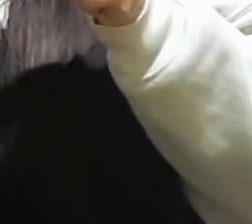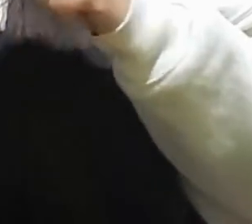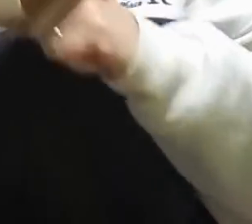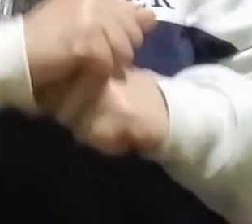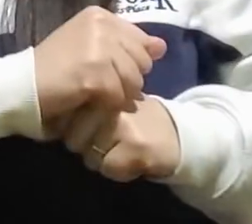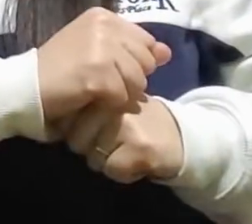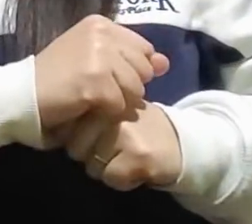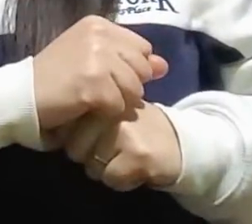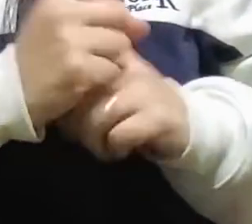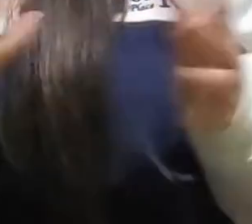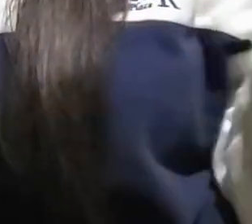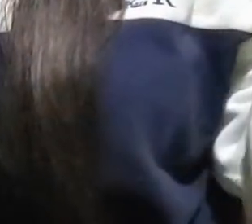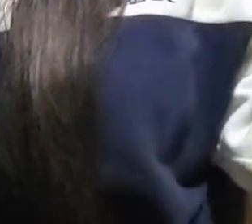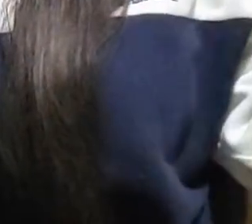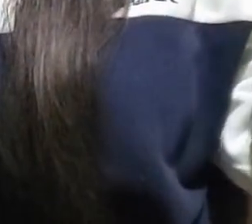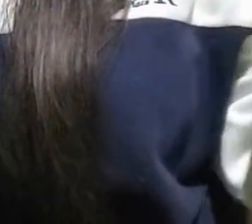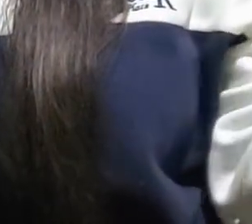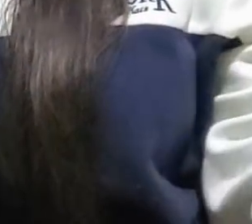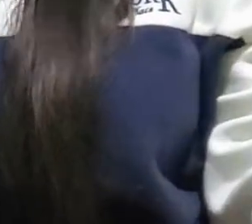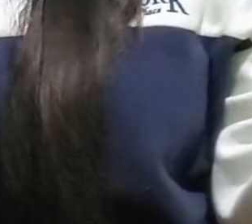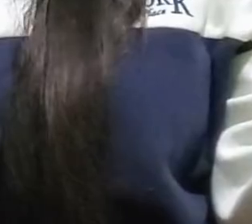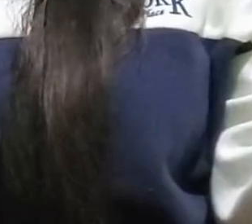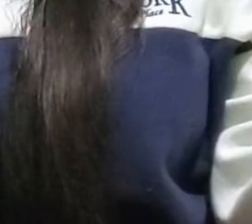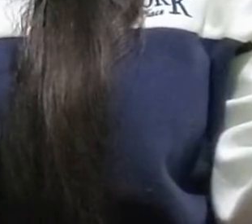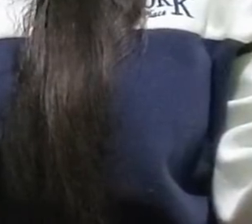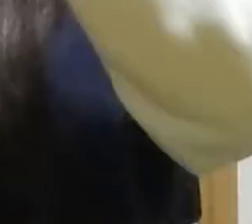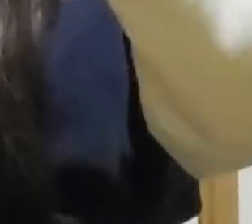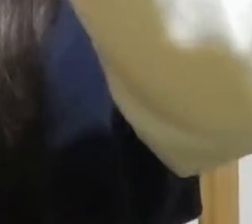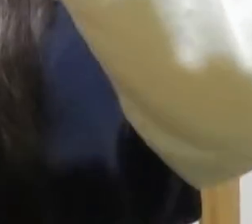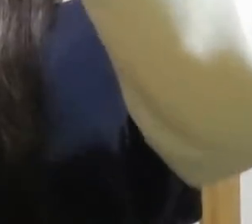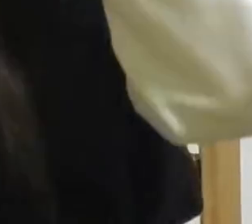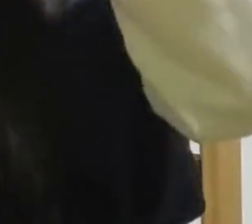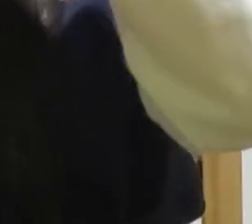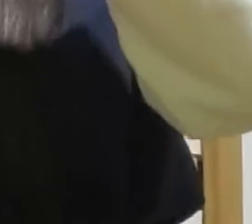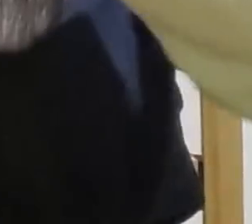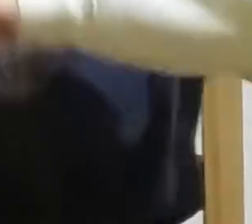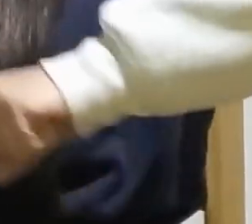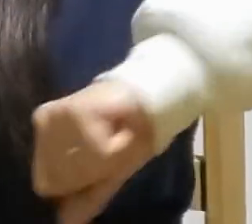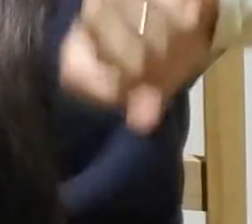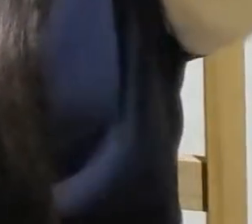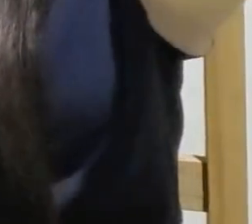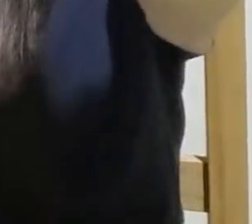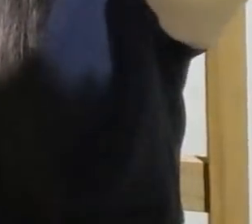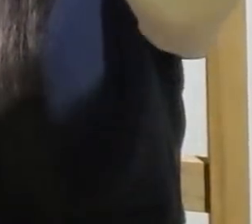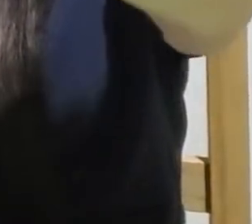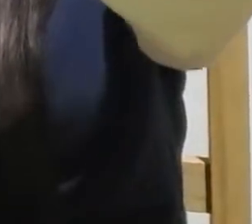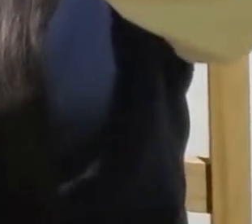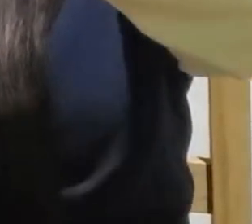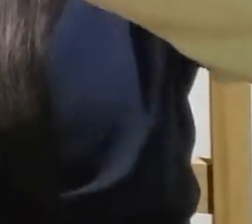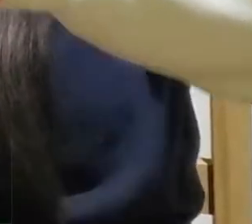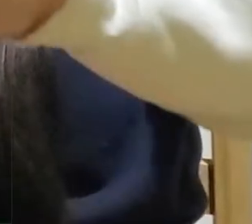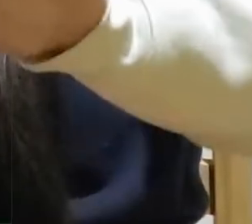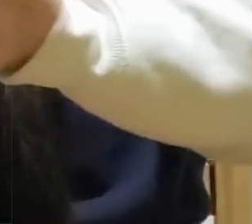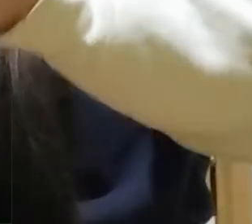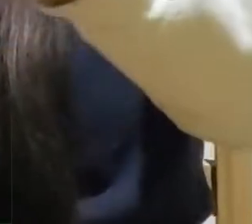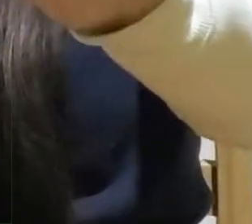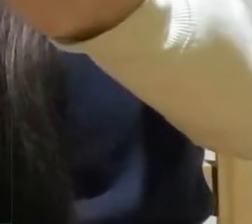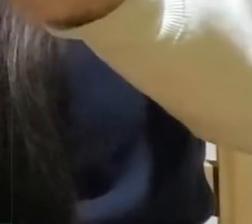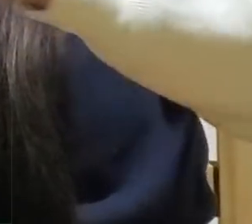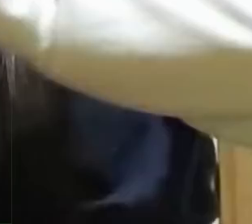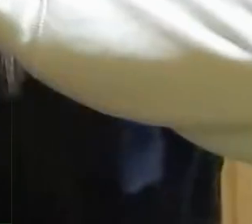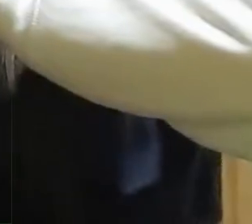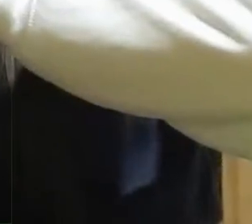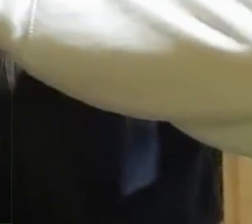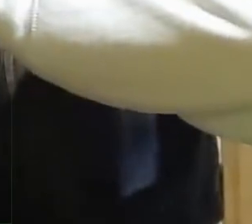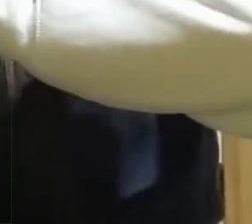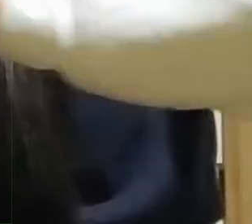ti personalmente a formar parte de la pequeña y gran familia. ¿Cómo tienes que ser, amor? Súper sencillo, solo tienen que dar un clic en el botoncito abajo que es de suscribirse. Pero antes de que te